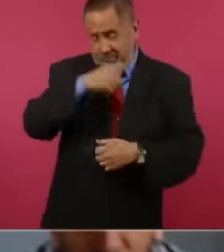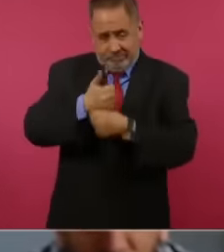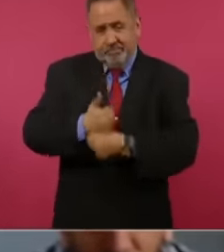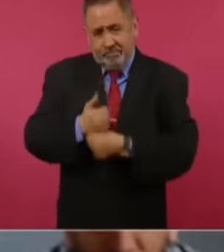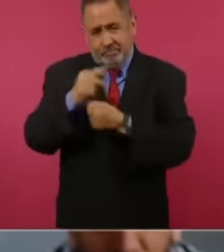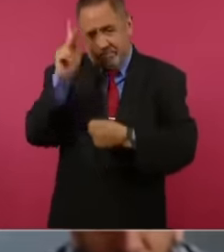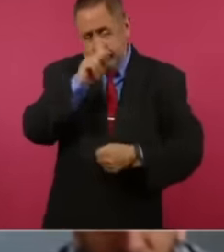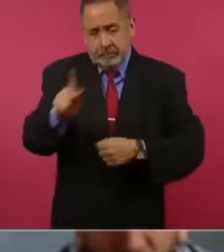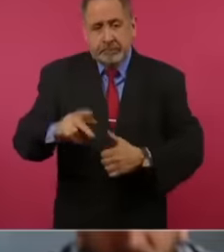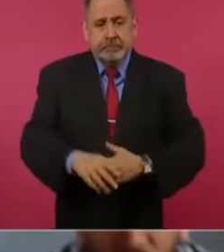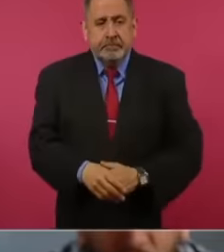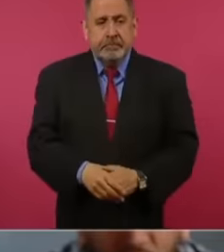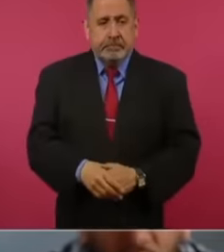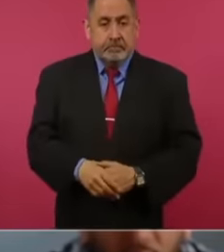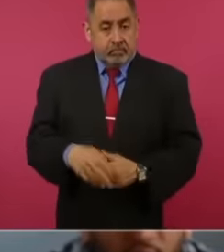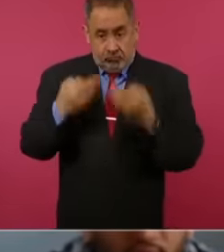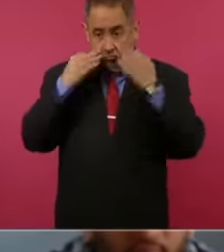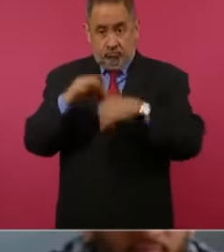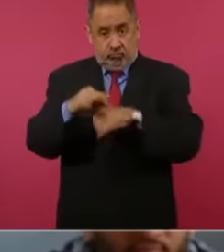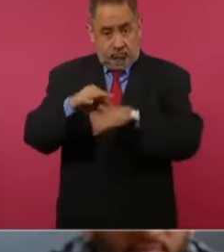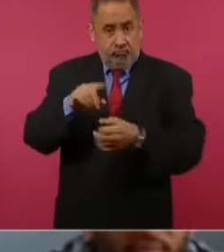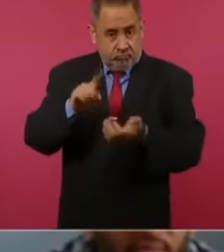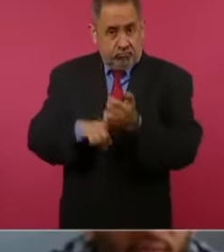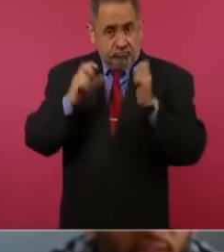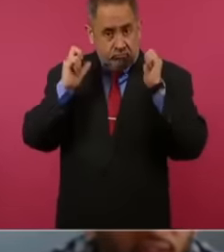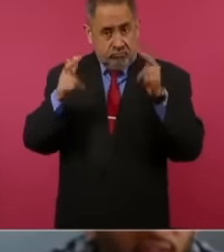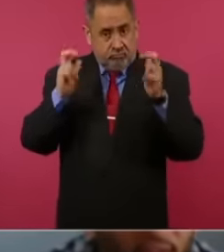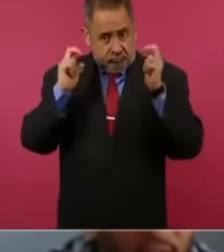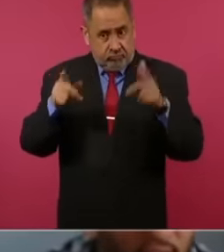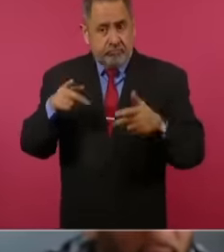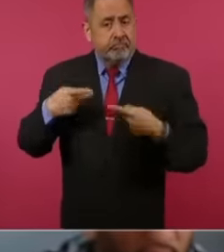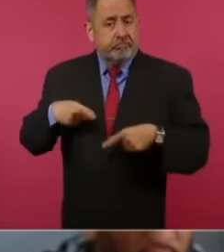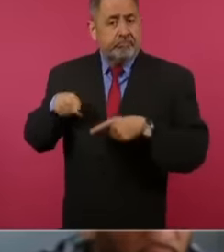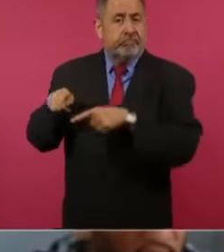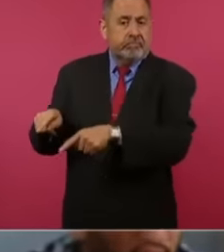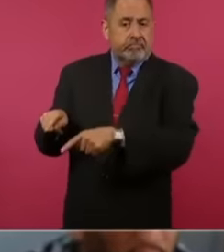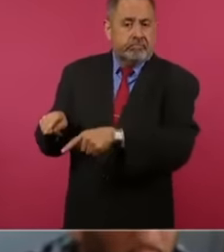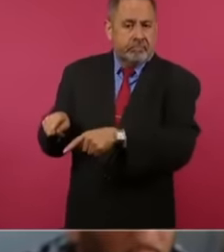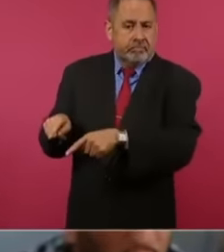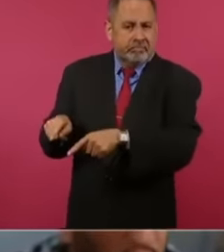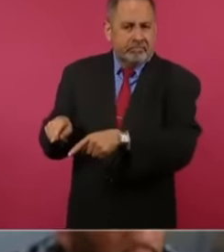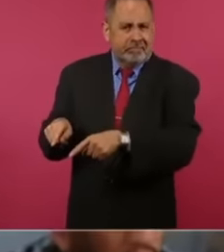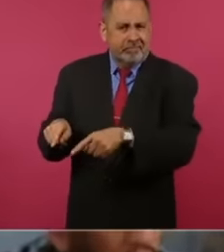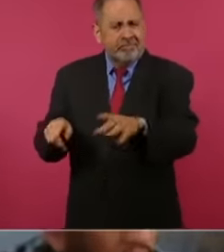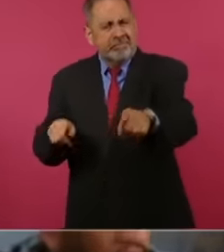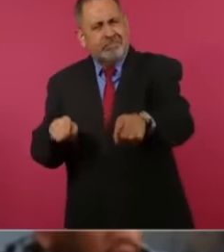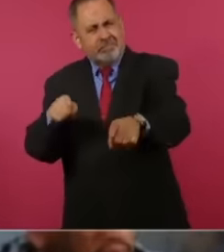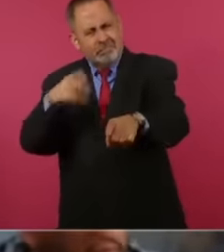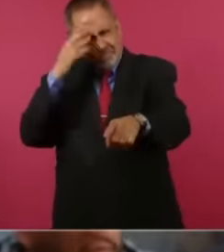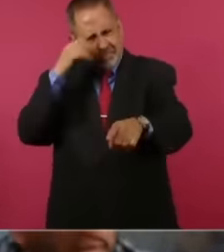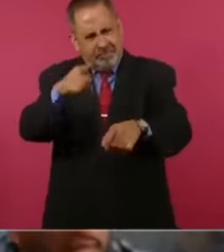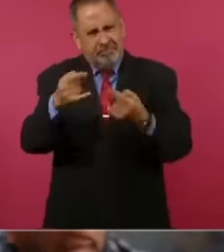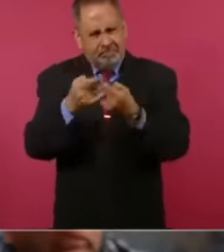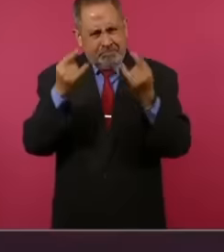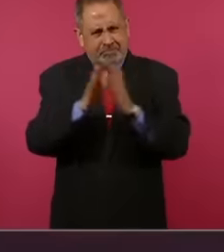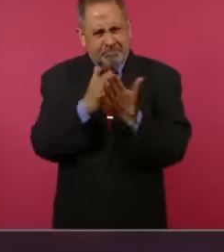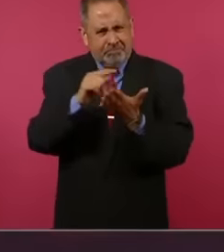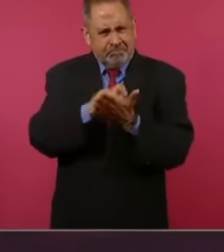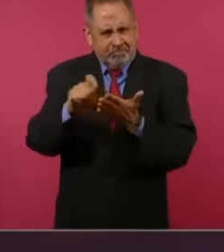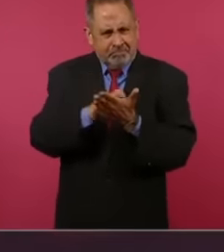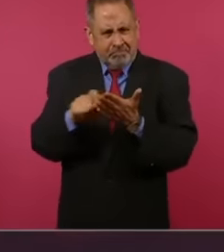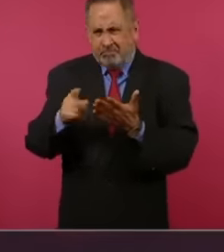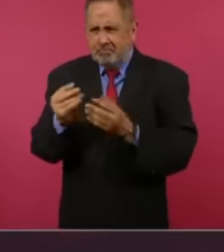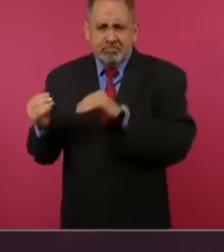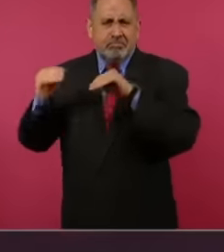terrible. Lo están viviendo en Chiapas, la gente de Chiapas. Bueno, usted cuenta en su libro que se vino para